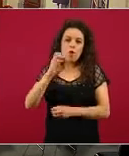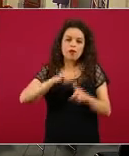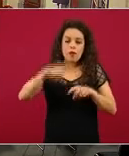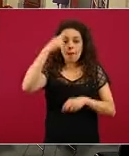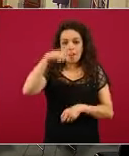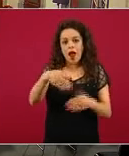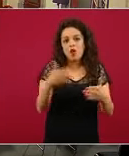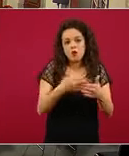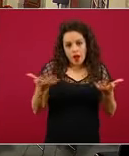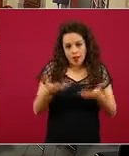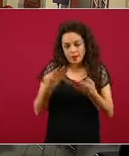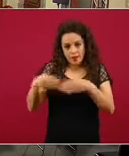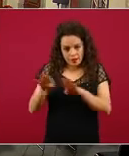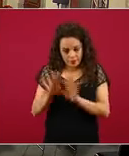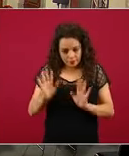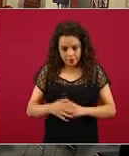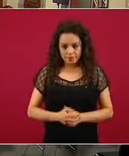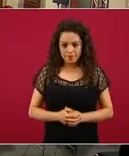usted.